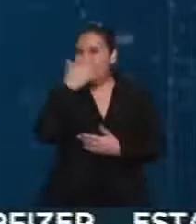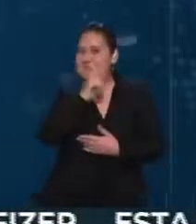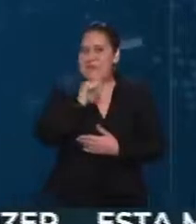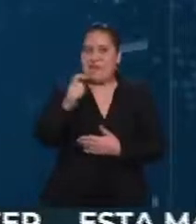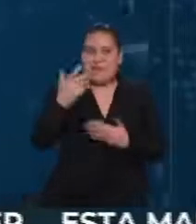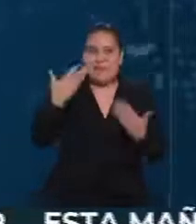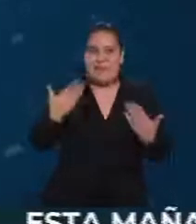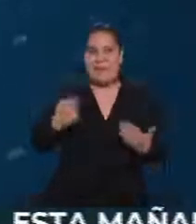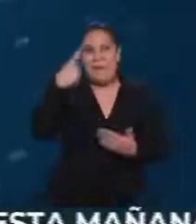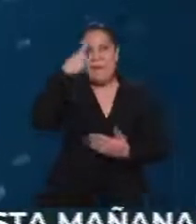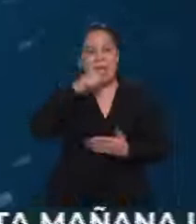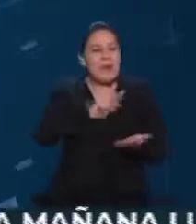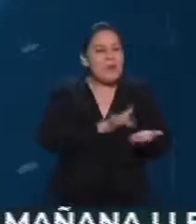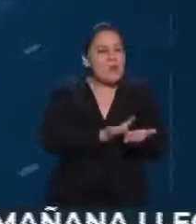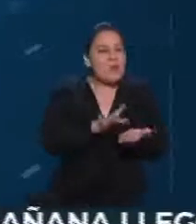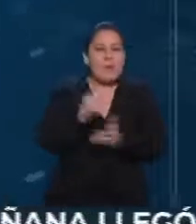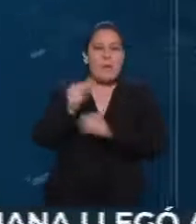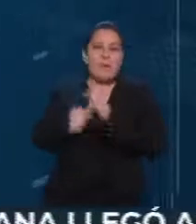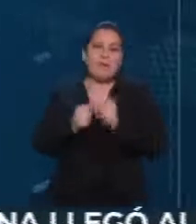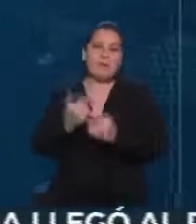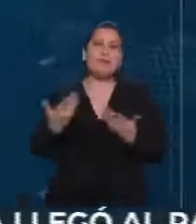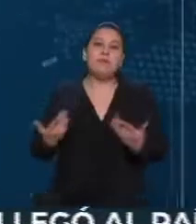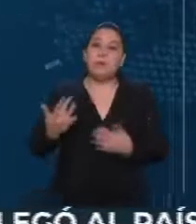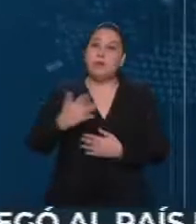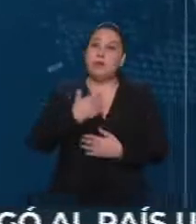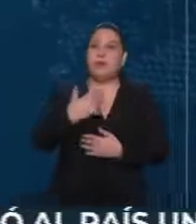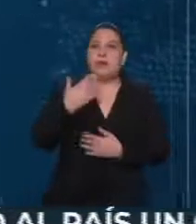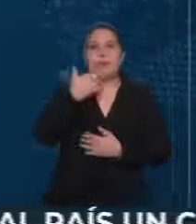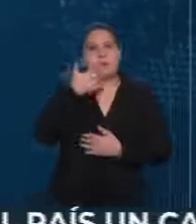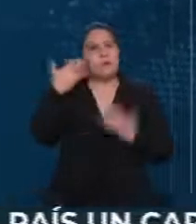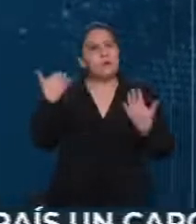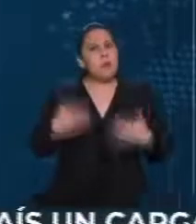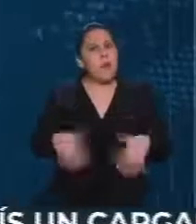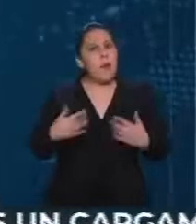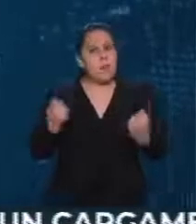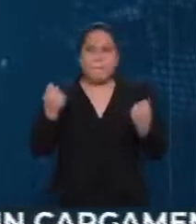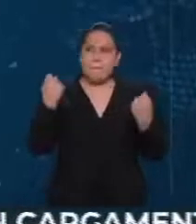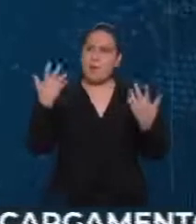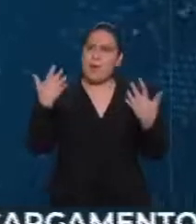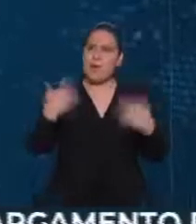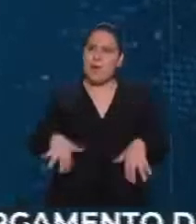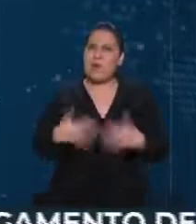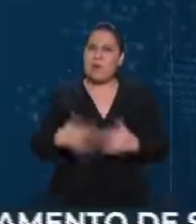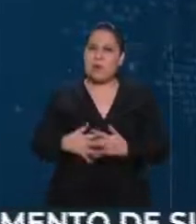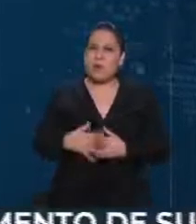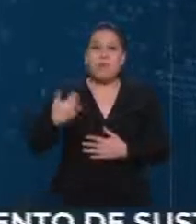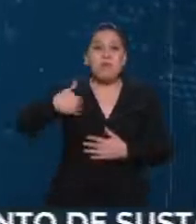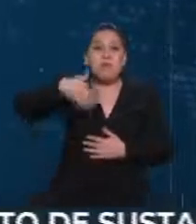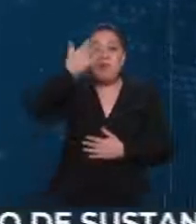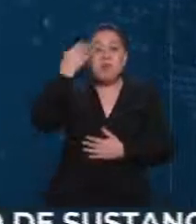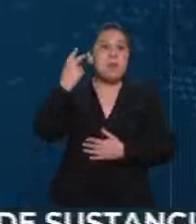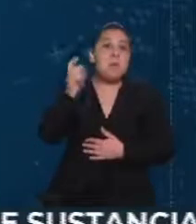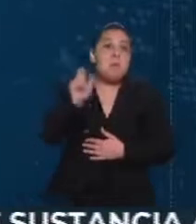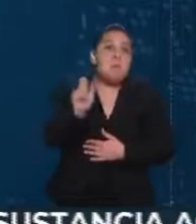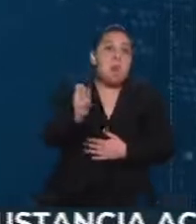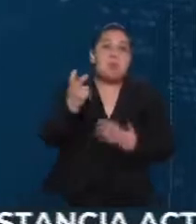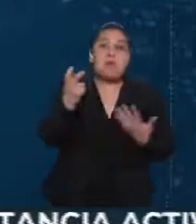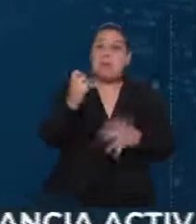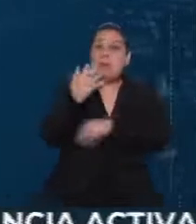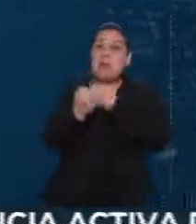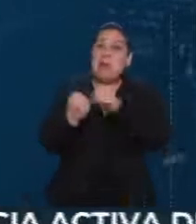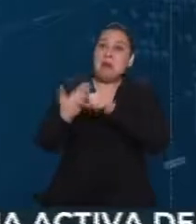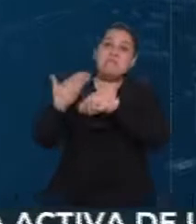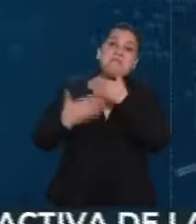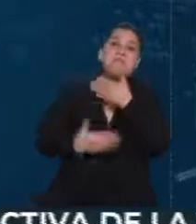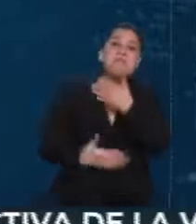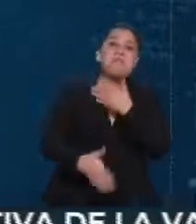más rápida y eficiente posible, ¿no? Entonces yo creo que es una buena noticia y podría ser el comienzo de algo que no sabemos si en 20, 30 años tengamos ya